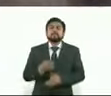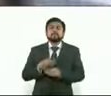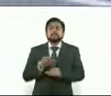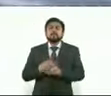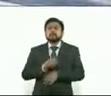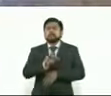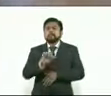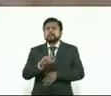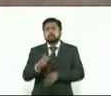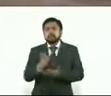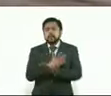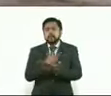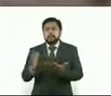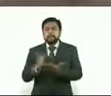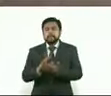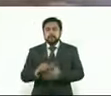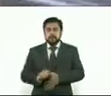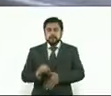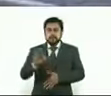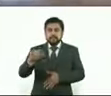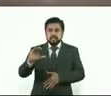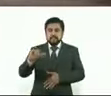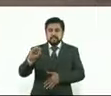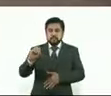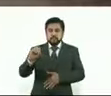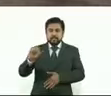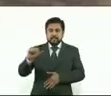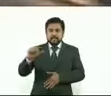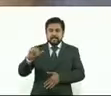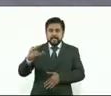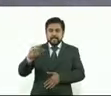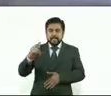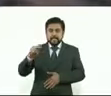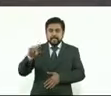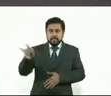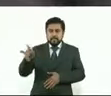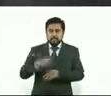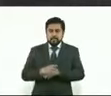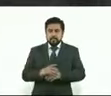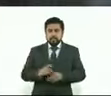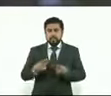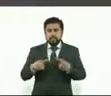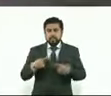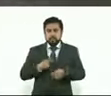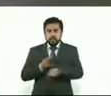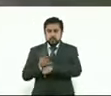el colombiano ganador en la modalidad de silla de ruedas en esta maratón de la Ciudad de México. Adelante.